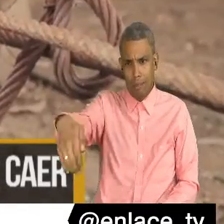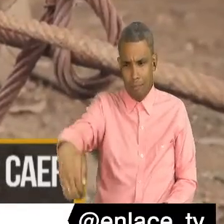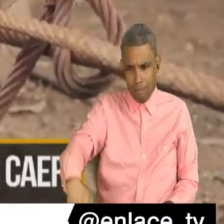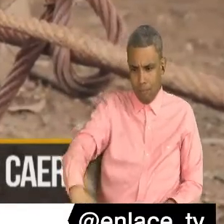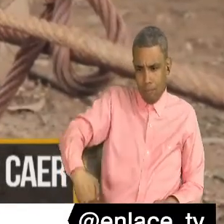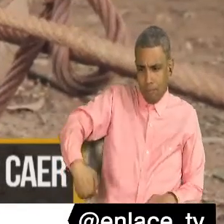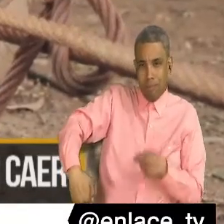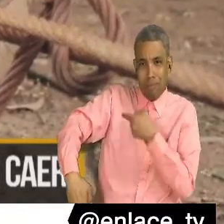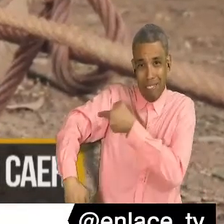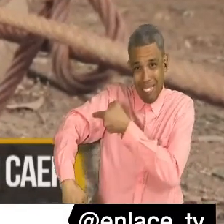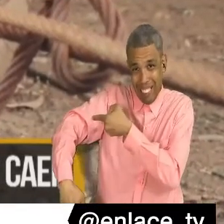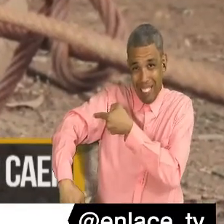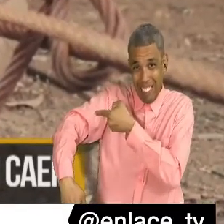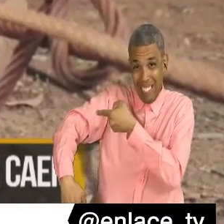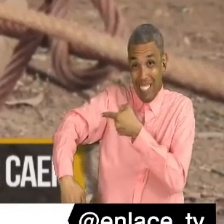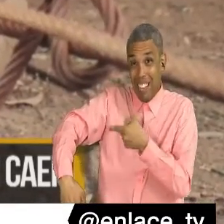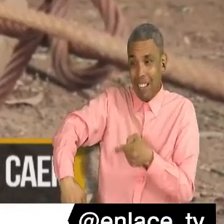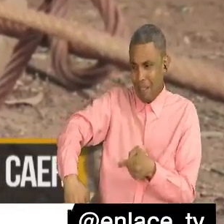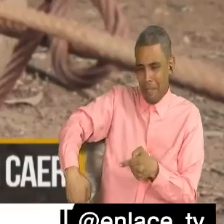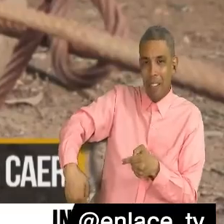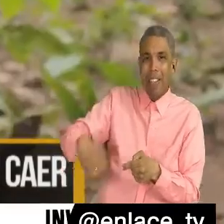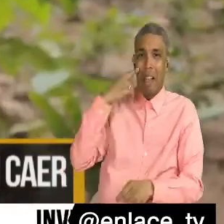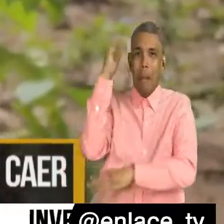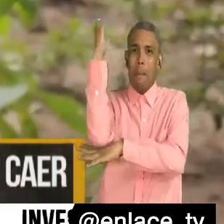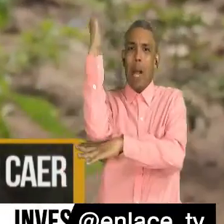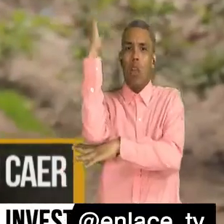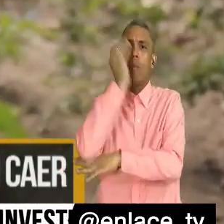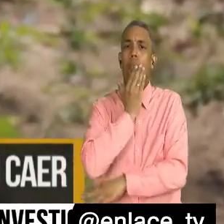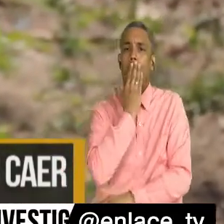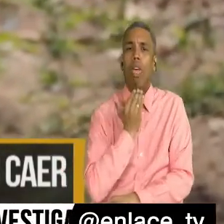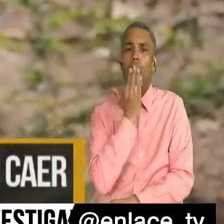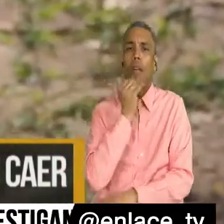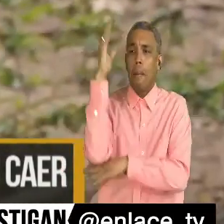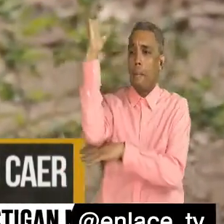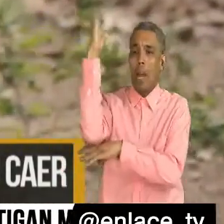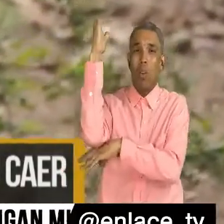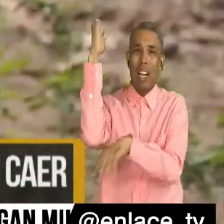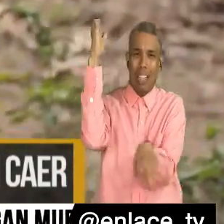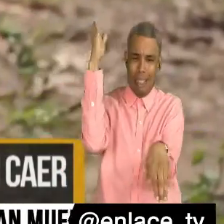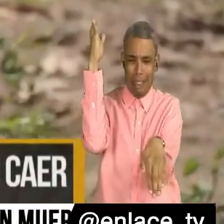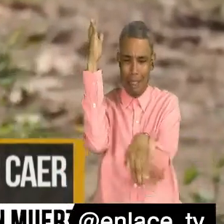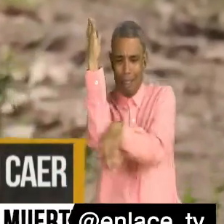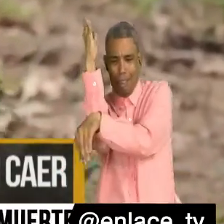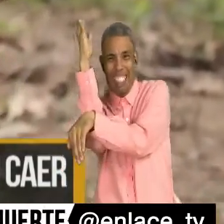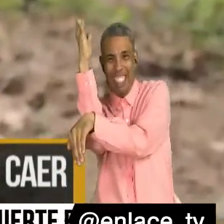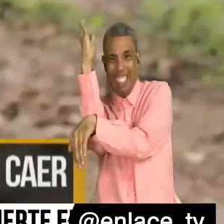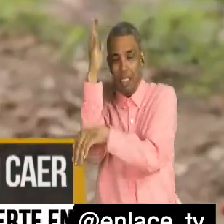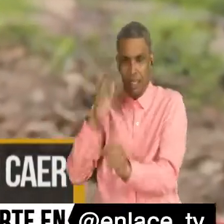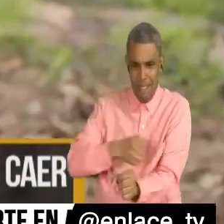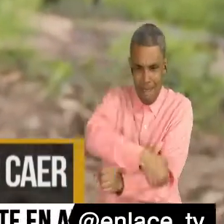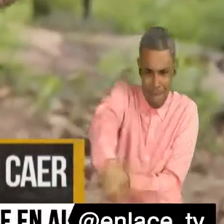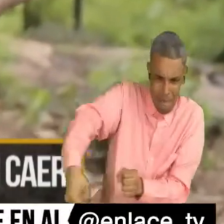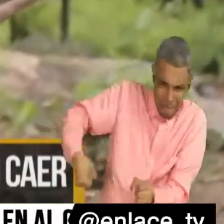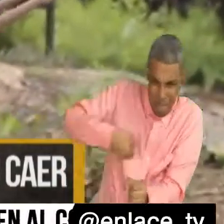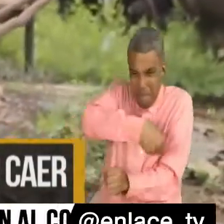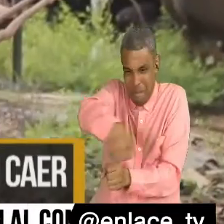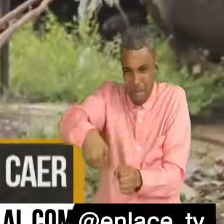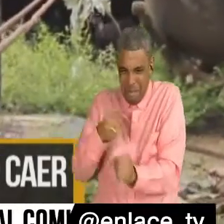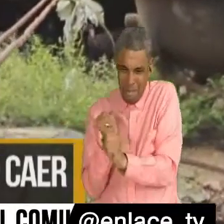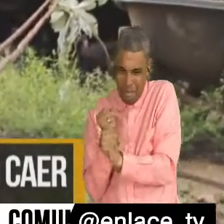acero en un palo de mango, en el cual nosotros nos recomendamos la movida inmediatamente, moverla inmediatamente del sitio, ya que debido a los